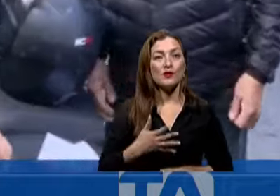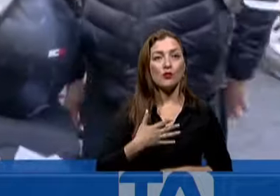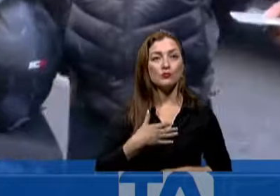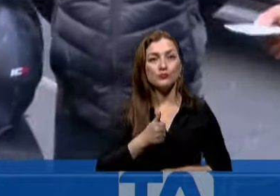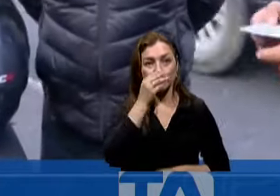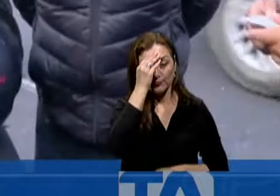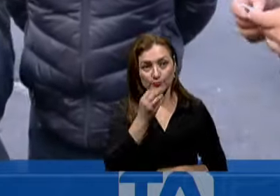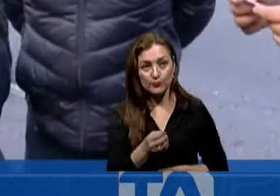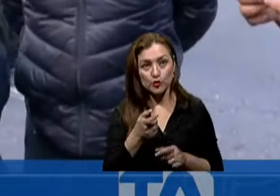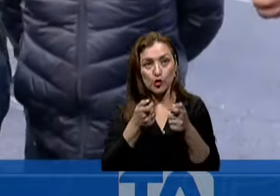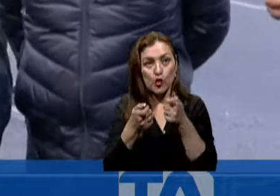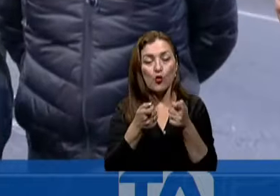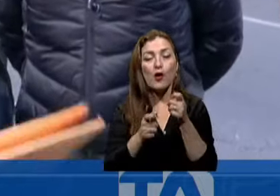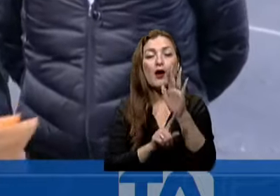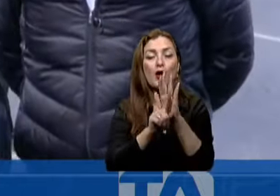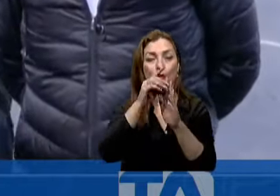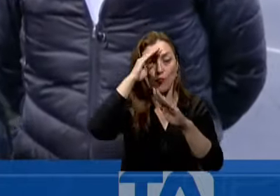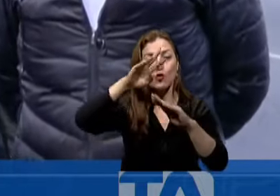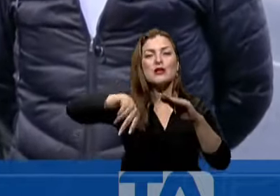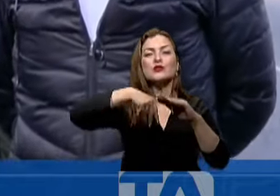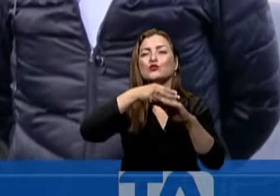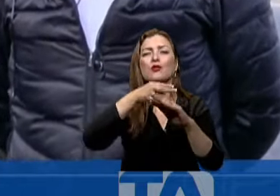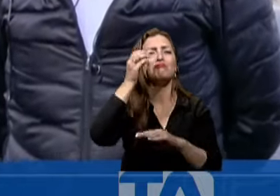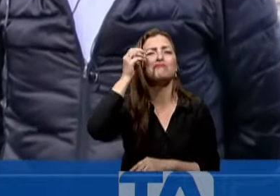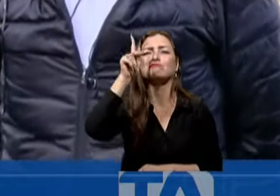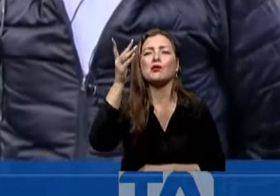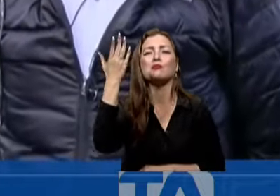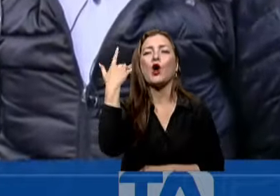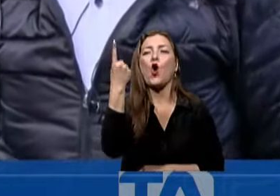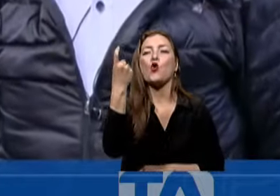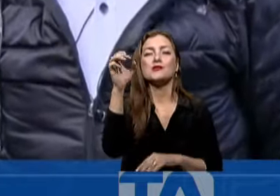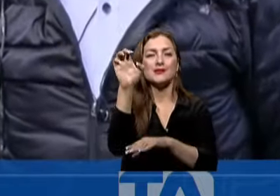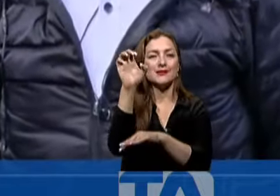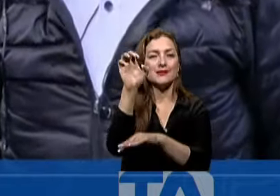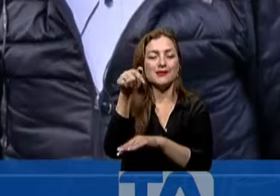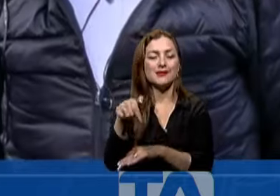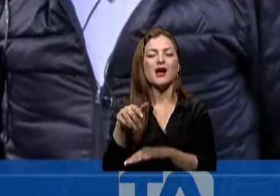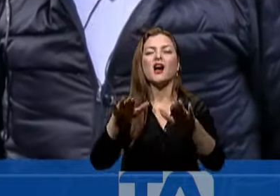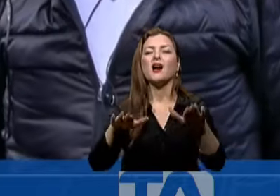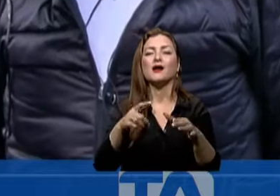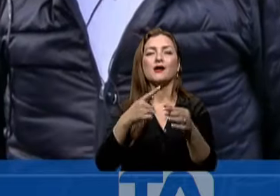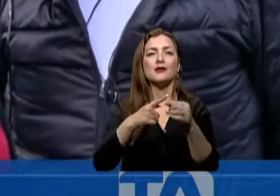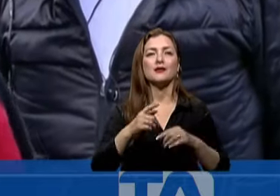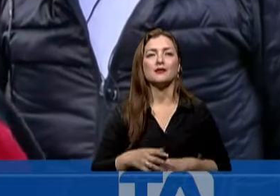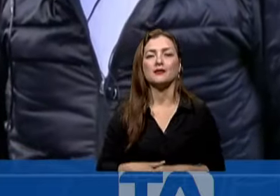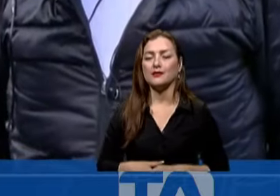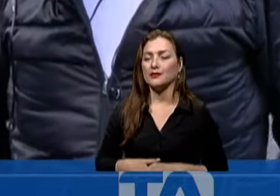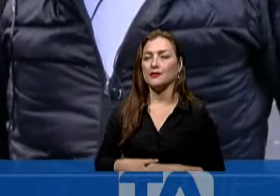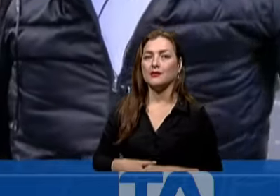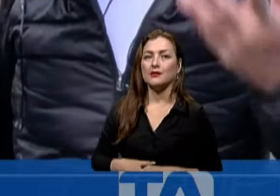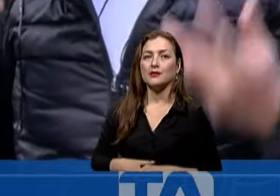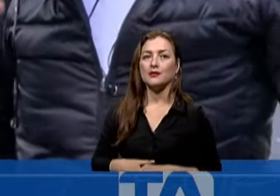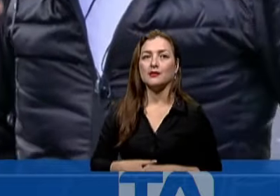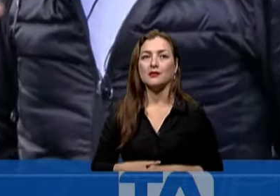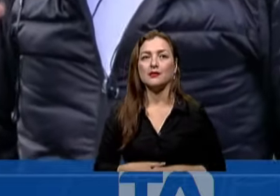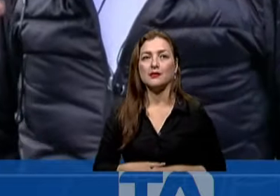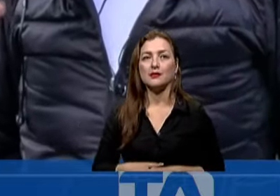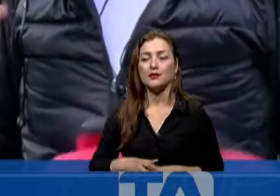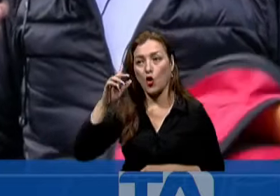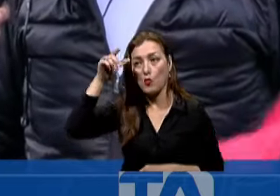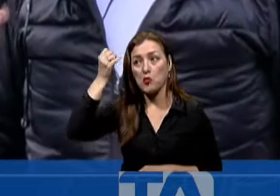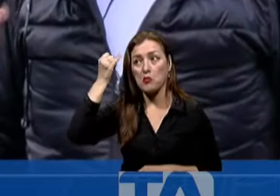¿Qué le parecen estos operativos que desarrolla la Policía Nacional desde el pasado 11 de enero aquí en Quito? Me parece una muy buena idea